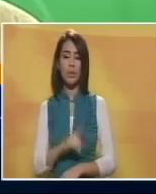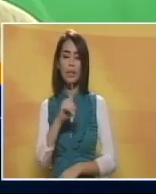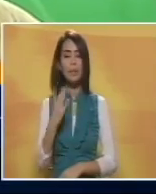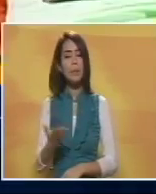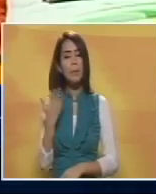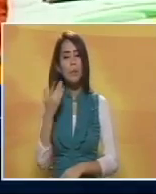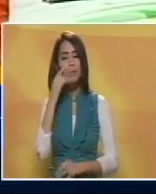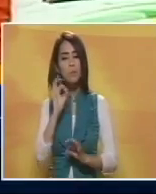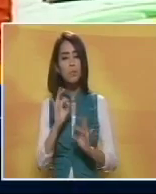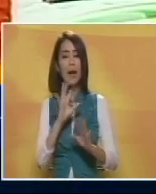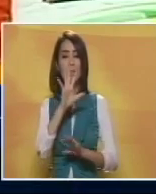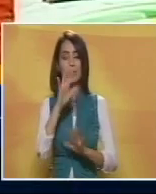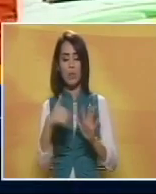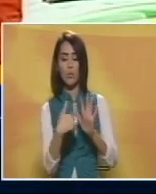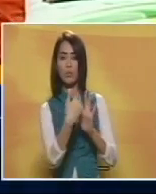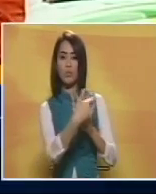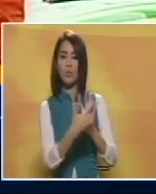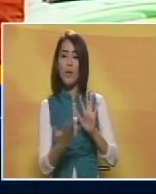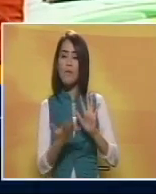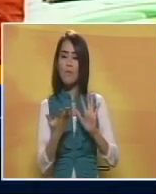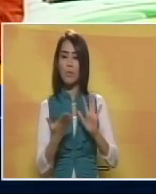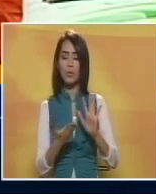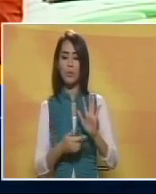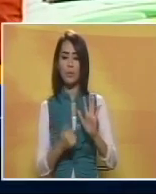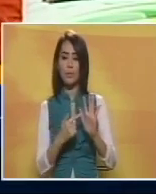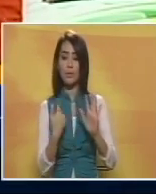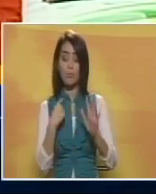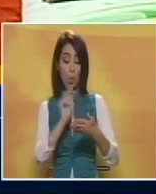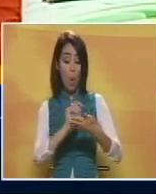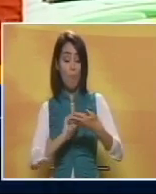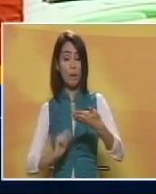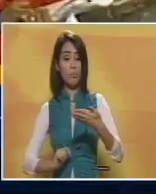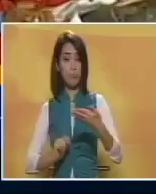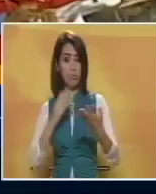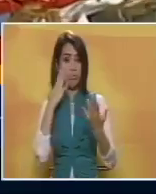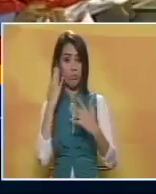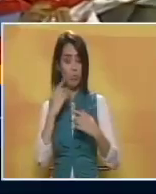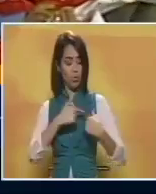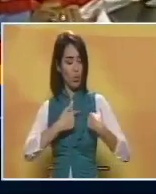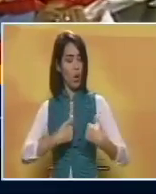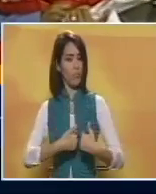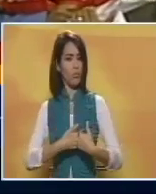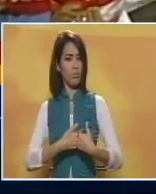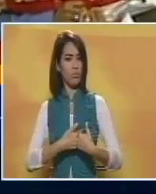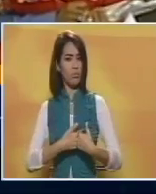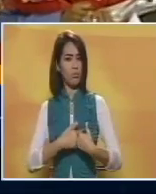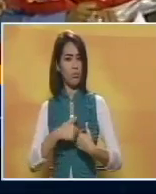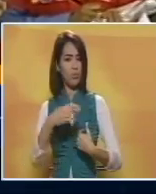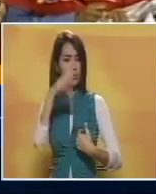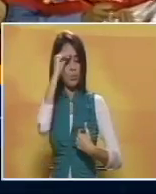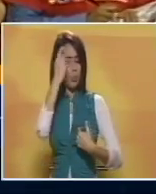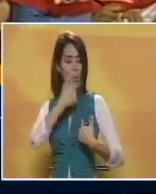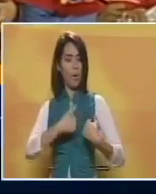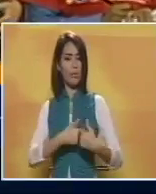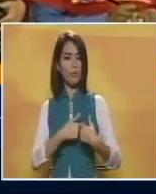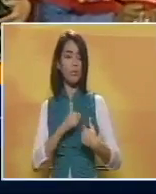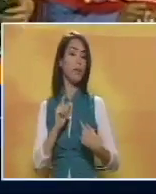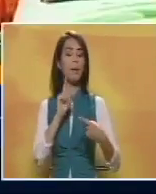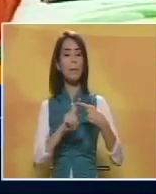prioridades fundamentales hay 5. Tomen nota, con su corazón. La